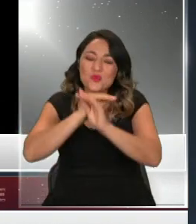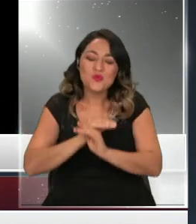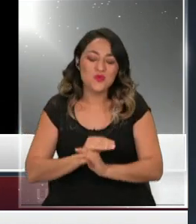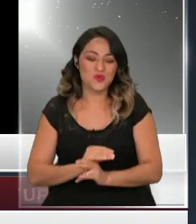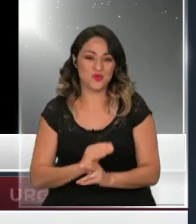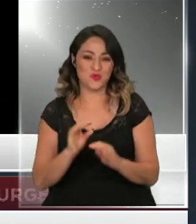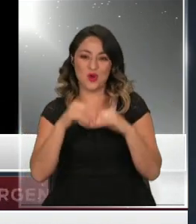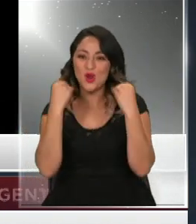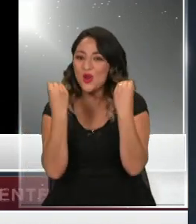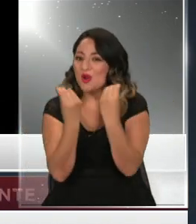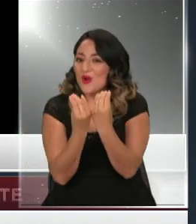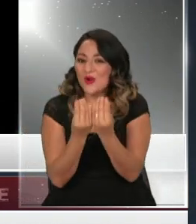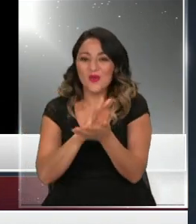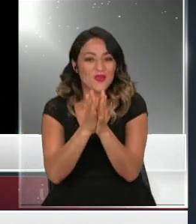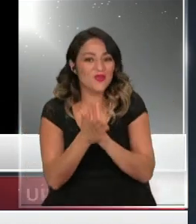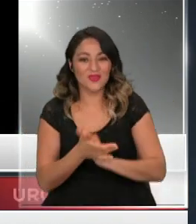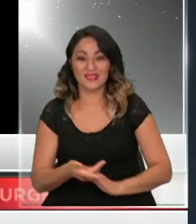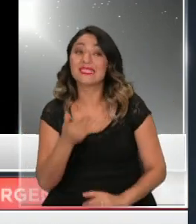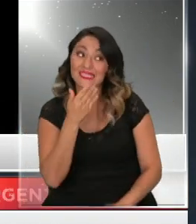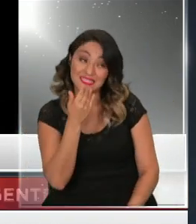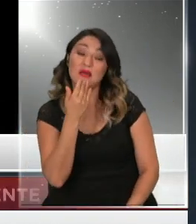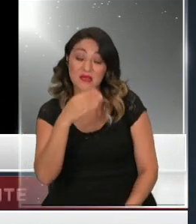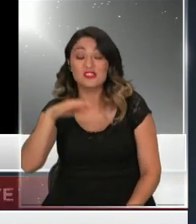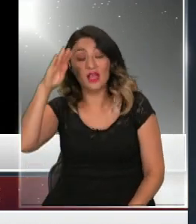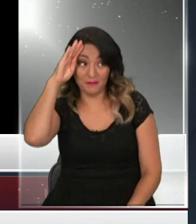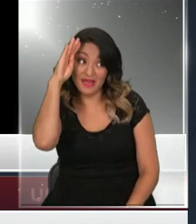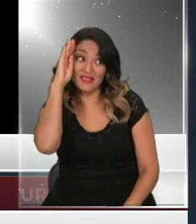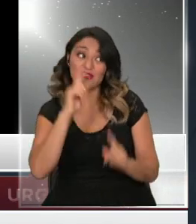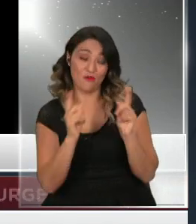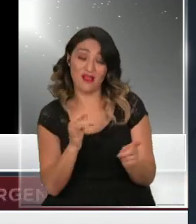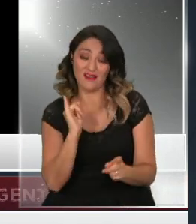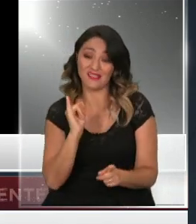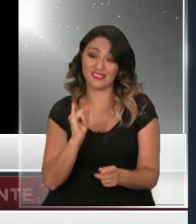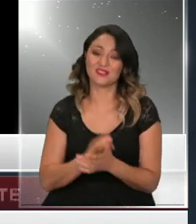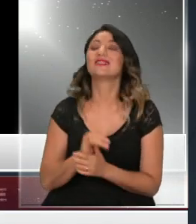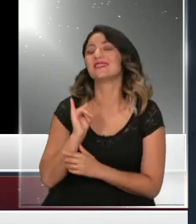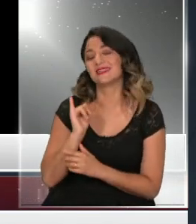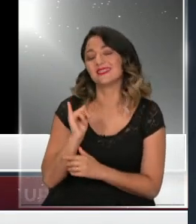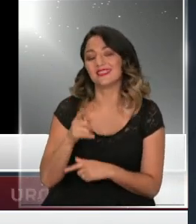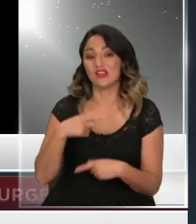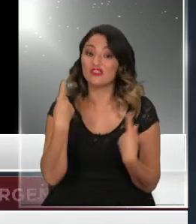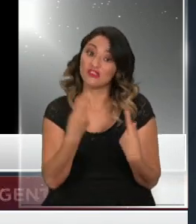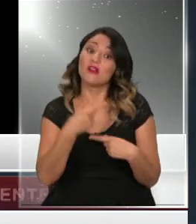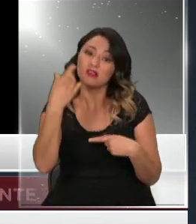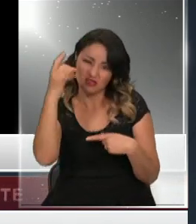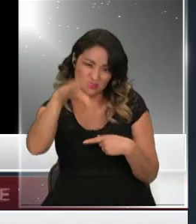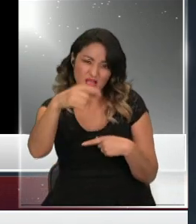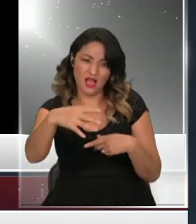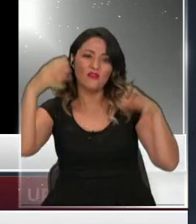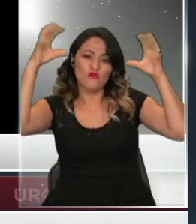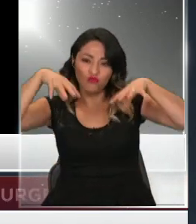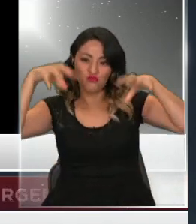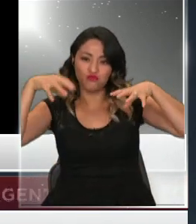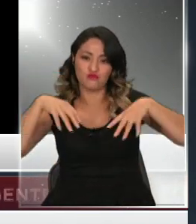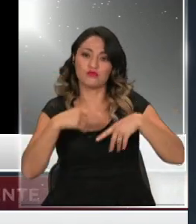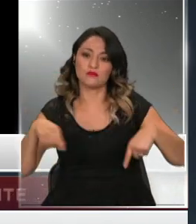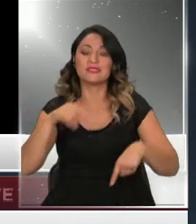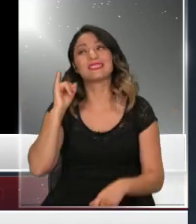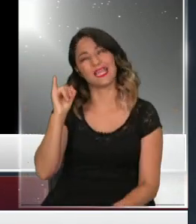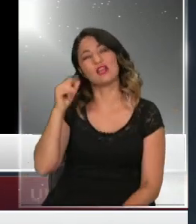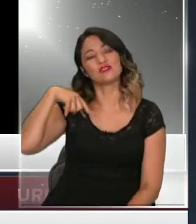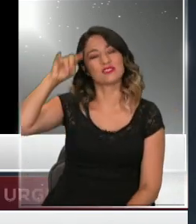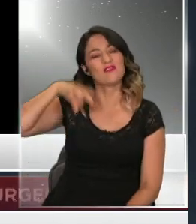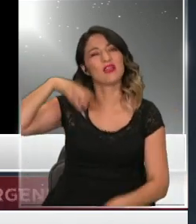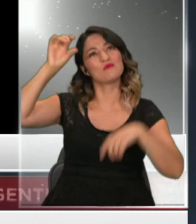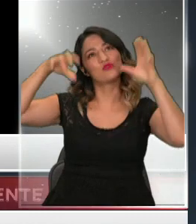oscuridad total, sí, eso también termina siendo una experiencia, ¿cierto? Claro. Ustedes además sabían que el pronóstico no nos iba a acompañar. O sea, sí, lo teníamos previsto,